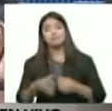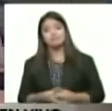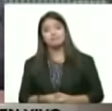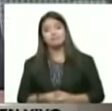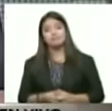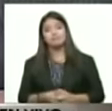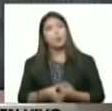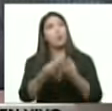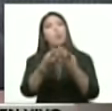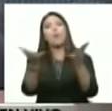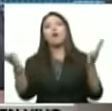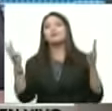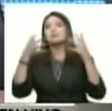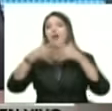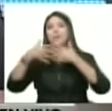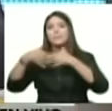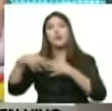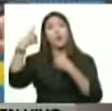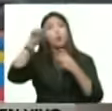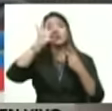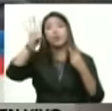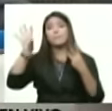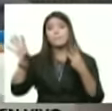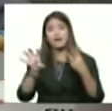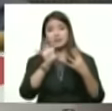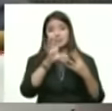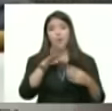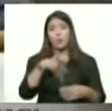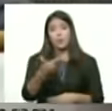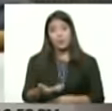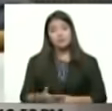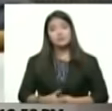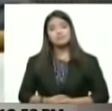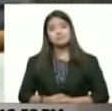¿Cuántas empresas y países del mundo hoy por hoy pueden